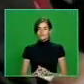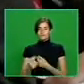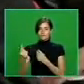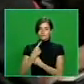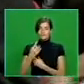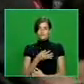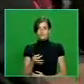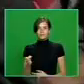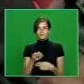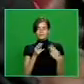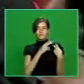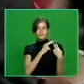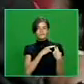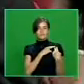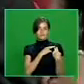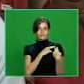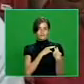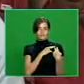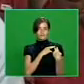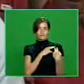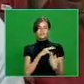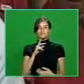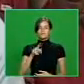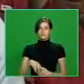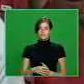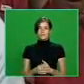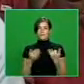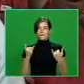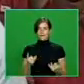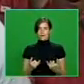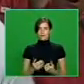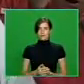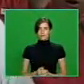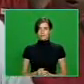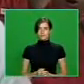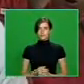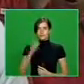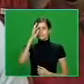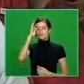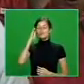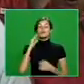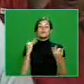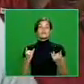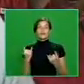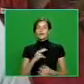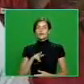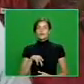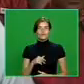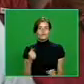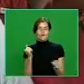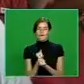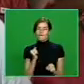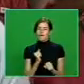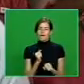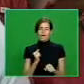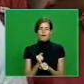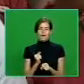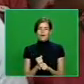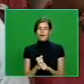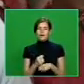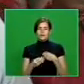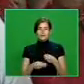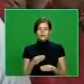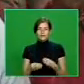extraordinaria tarea y ya por donde ya estamos ya trabajando por donde ya